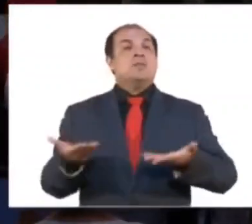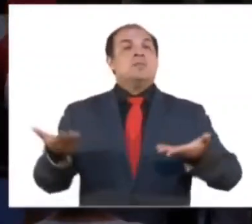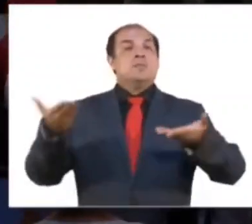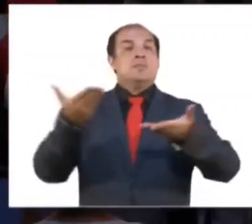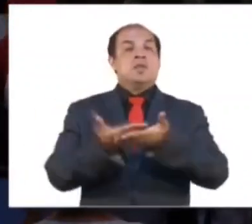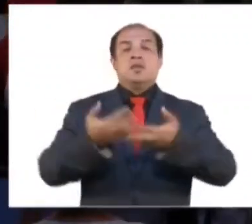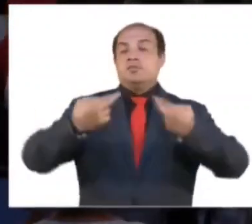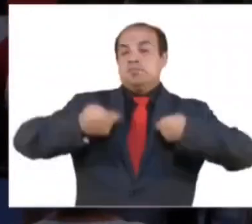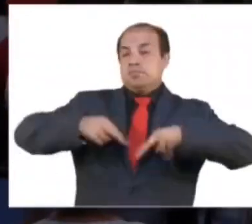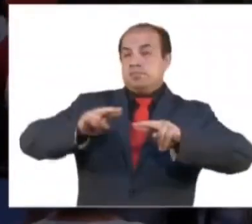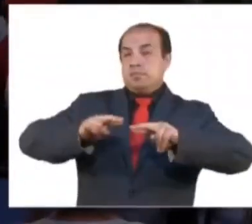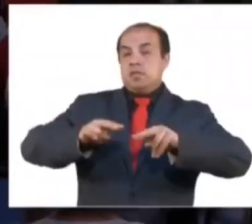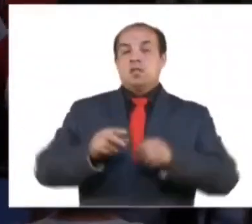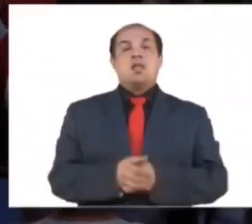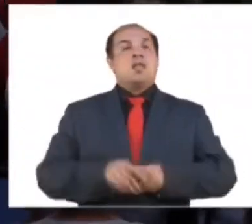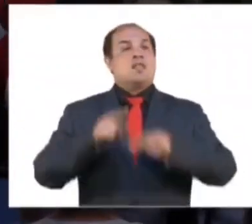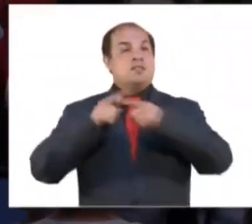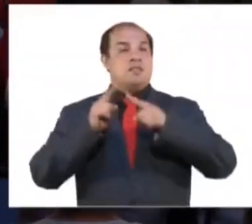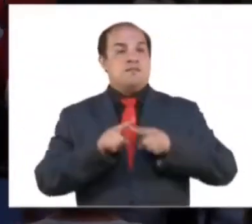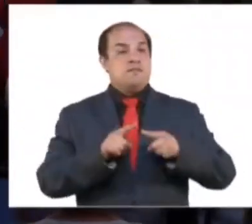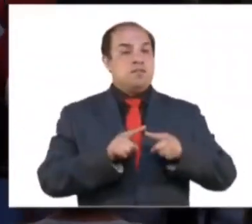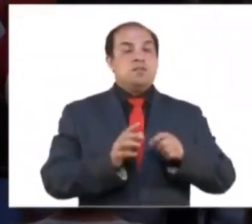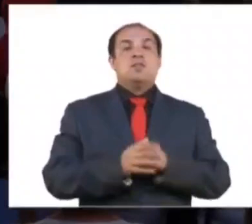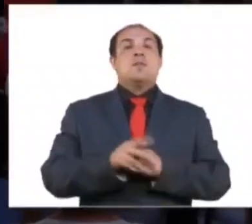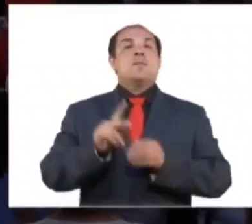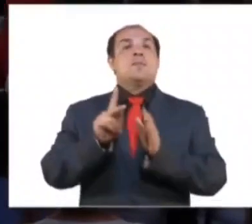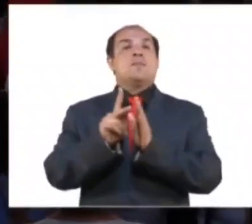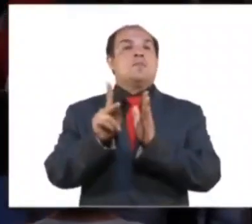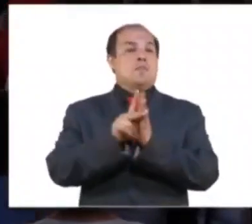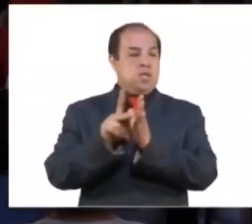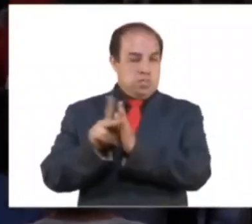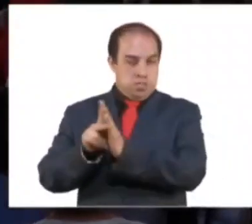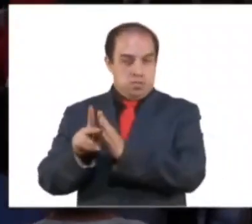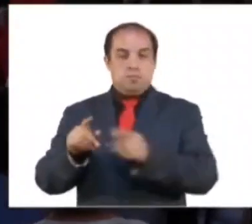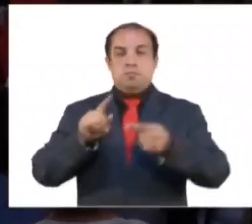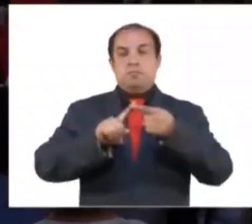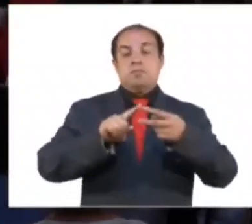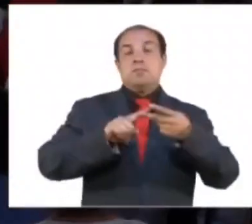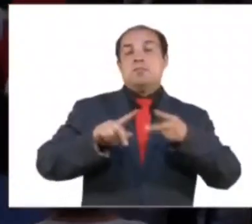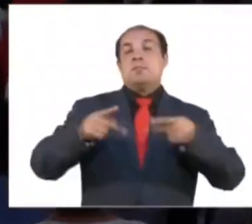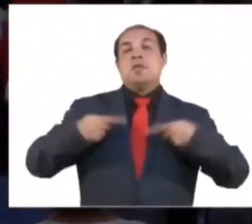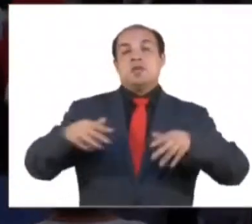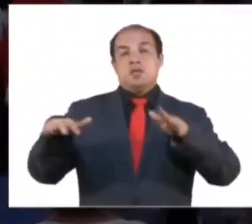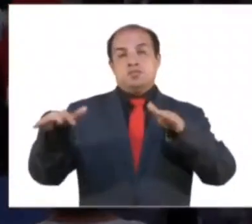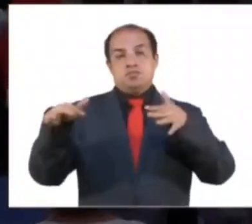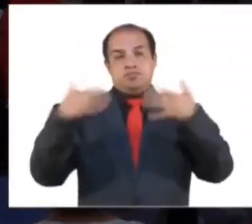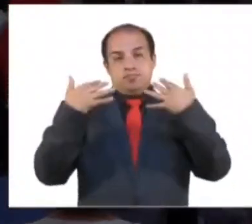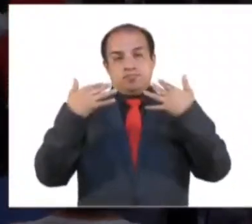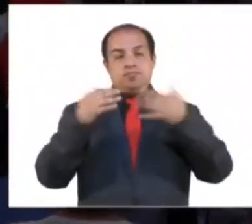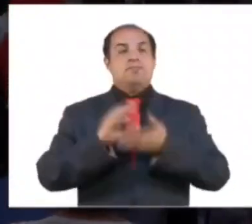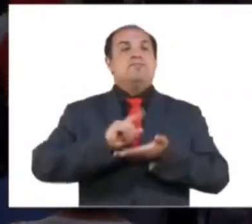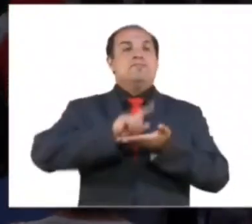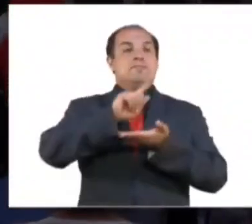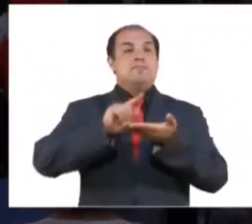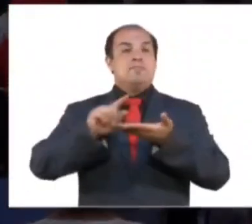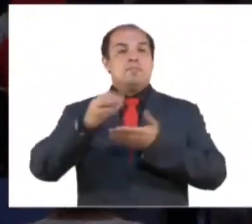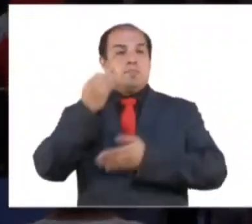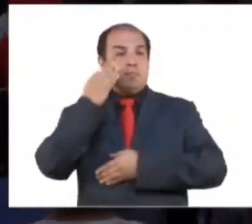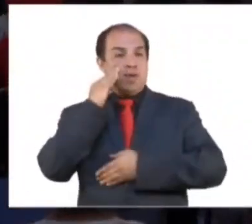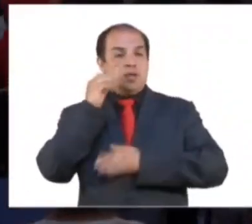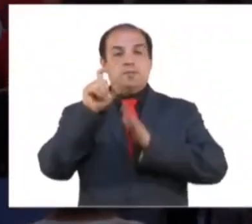los representantes de medios de comunicación y a todas las personas que nos siguen en esta transmisión a través de las redes